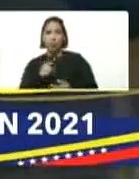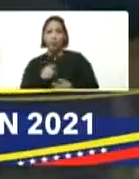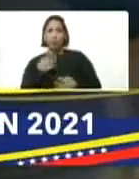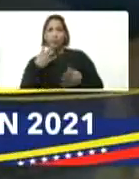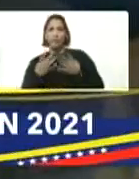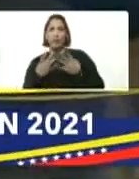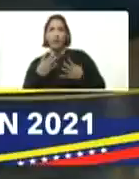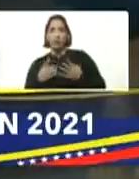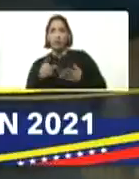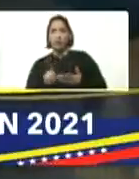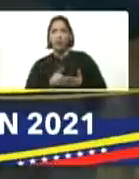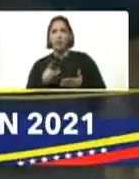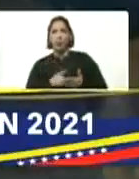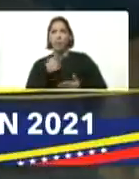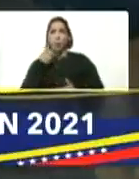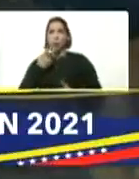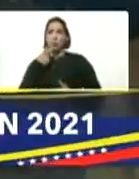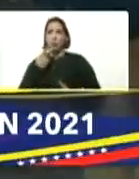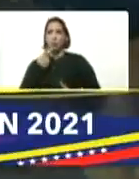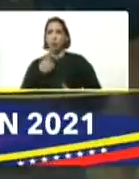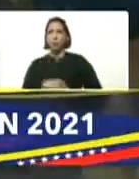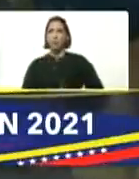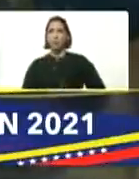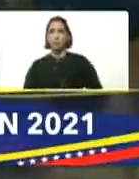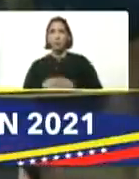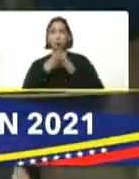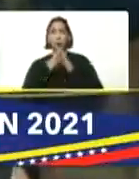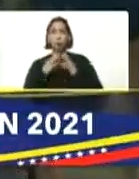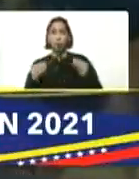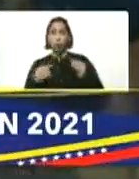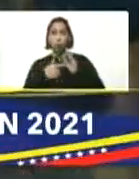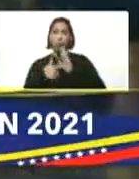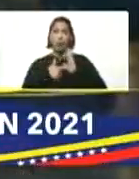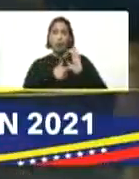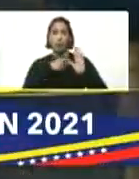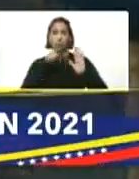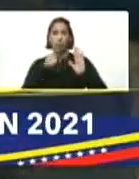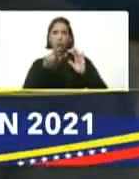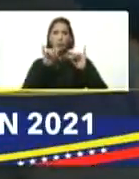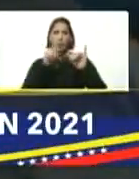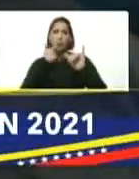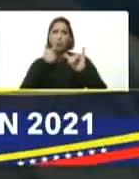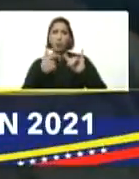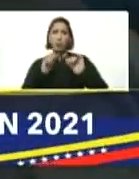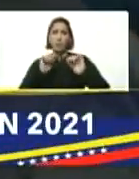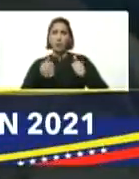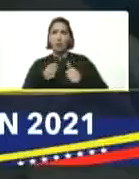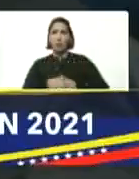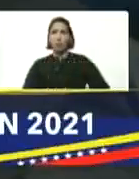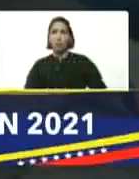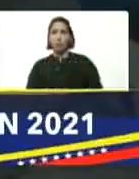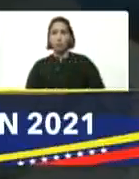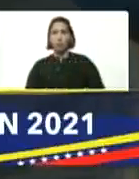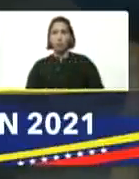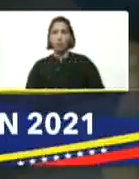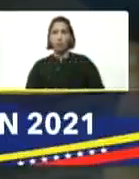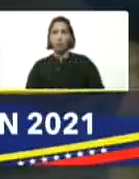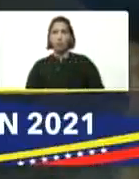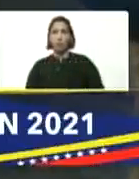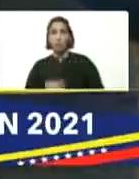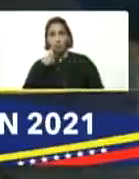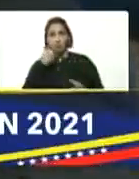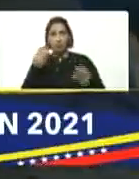feria del libro político y todos los ejemplos que usted ha citado, empezando por evidentemente la fraternidad